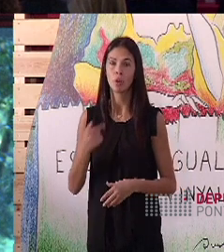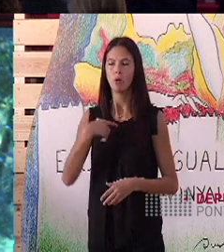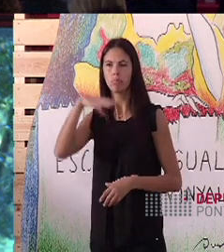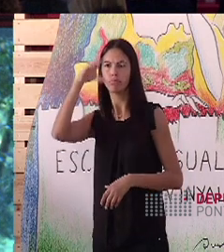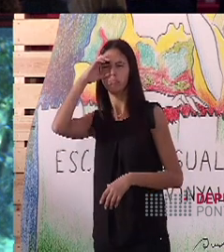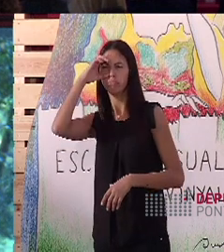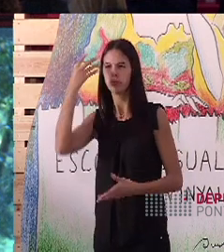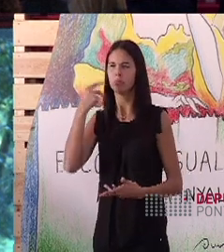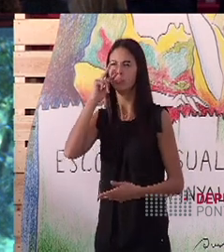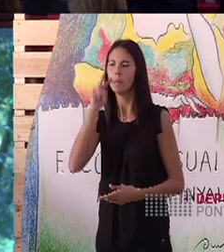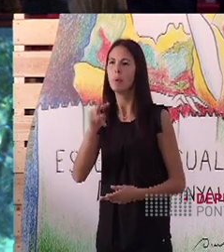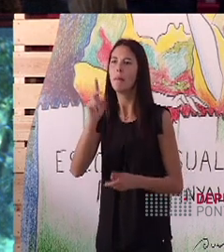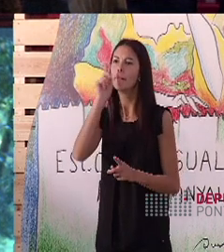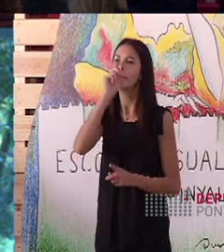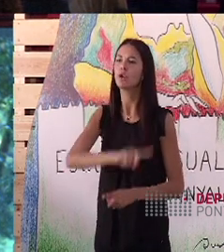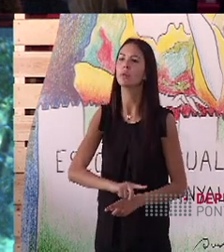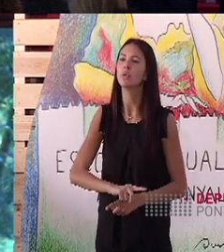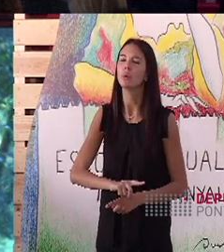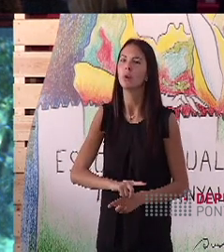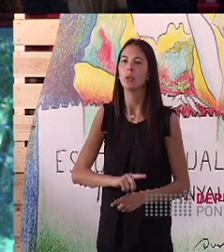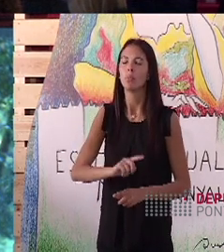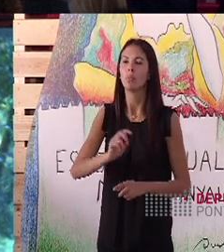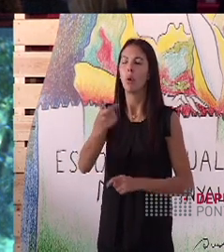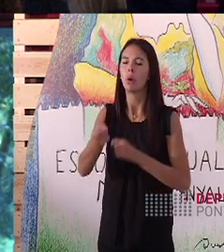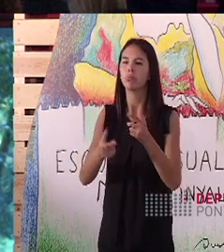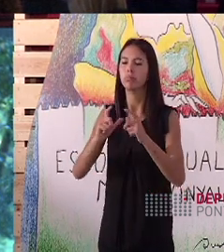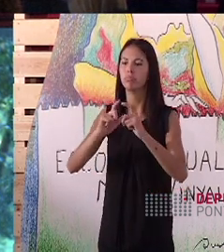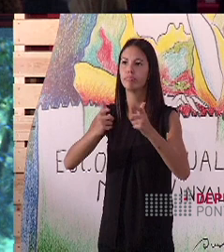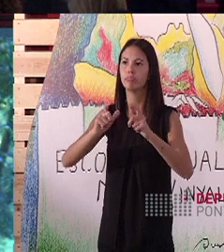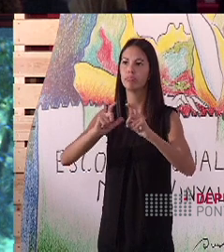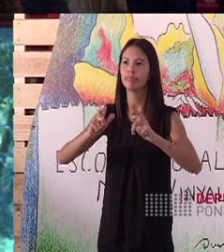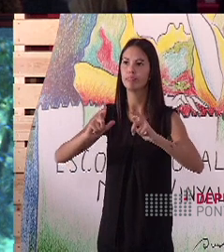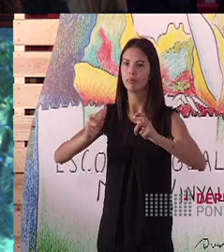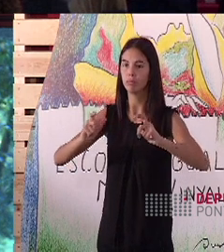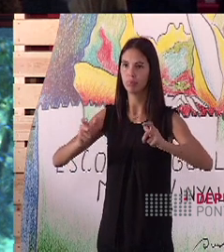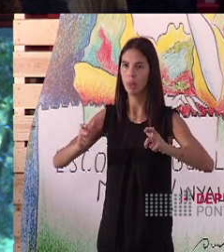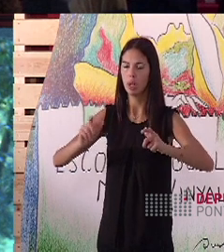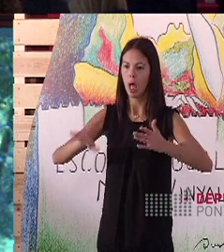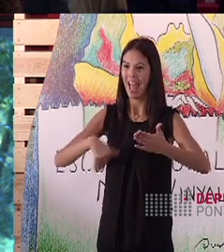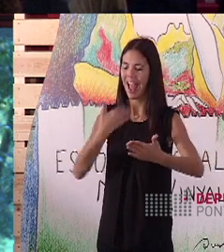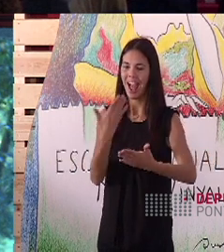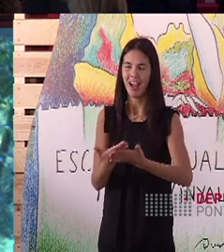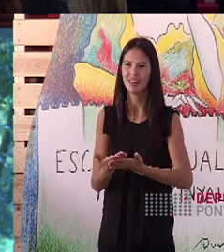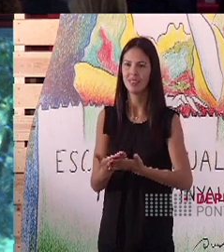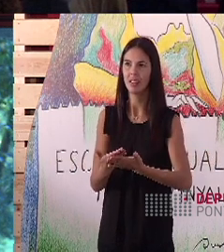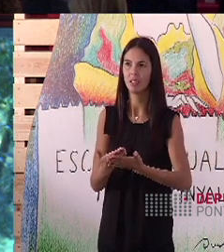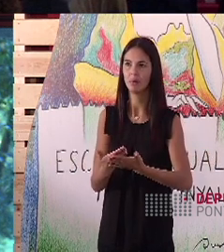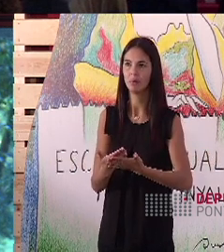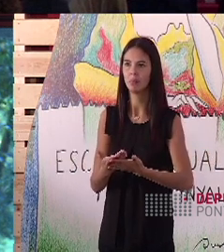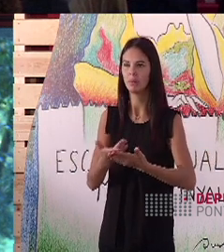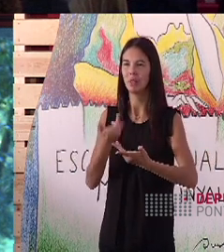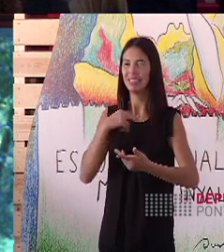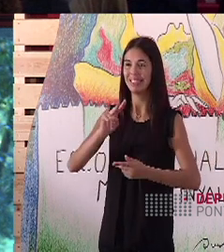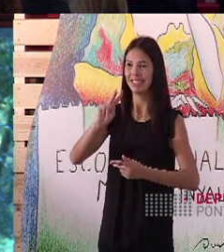vi que la prostitución estaba creciendo, había crecido tanto hasta convertirse en